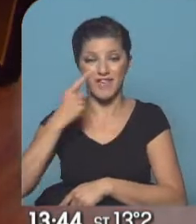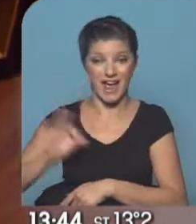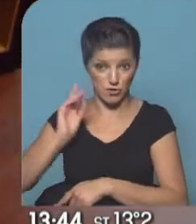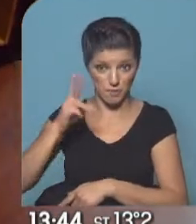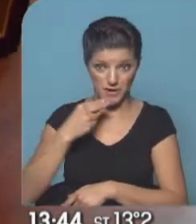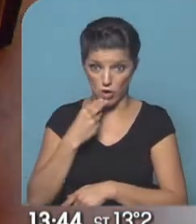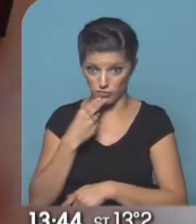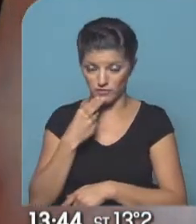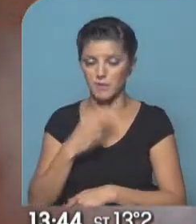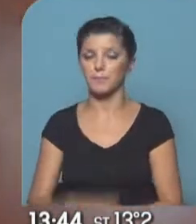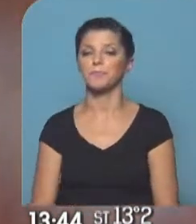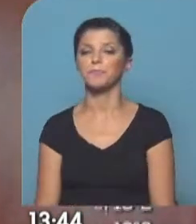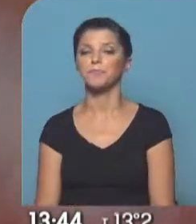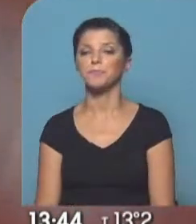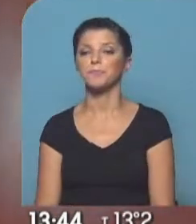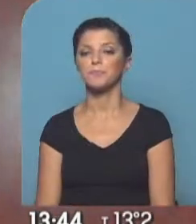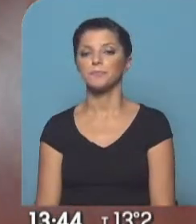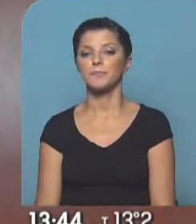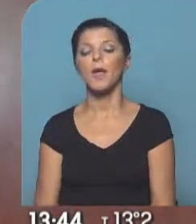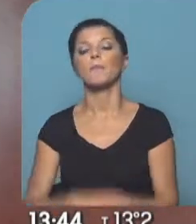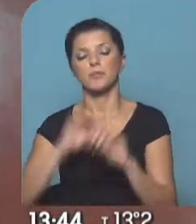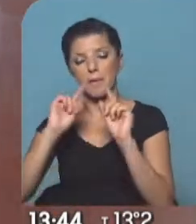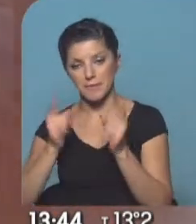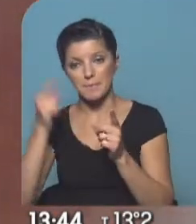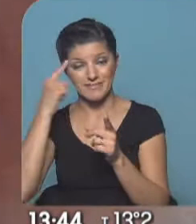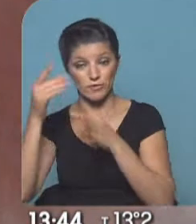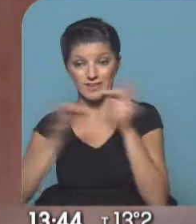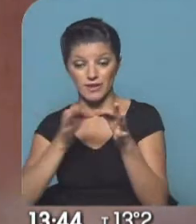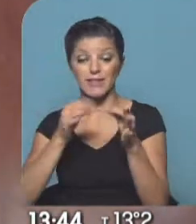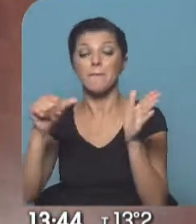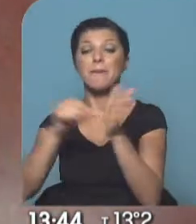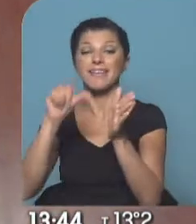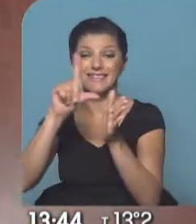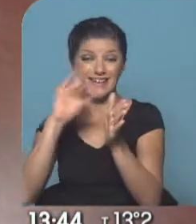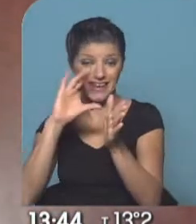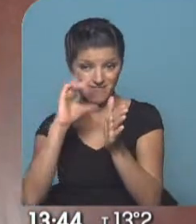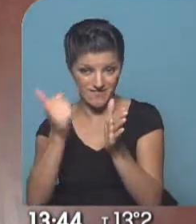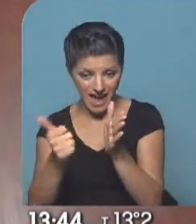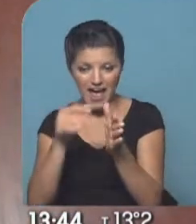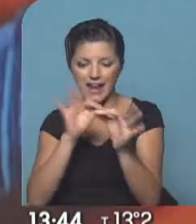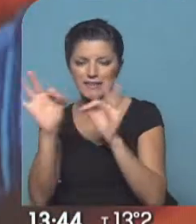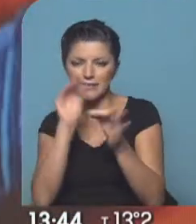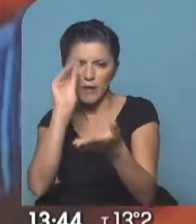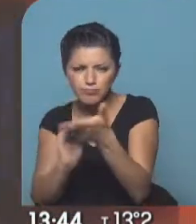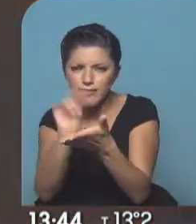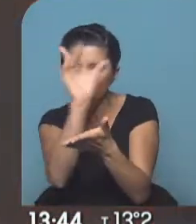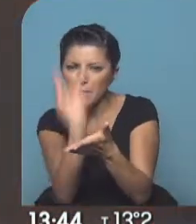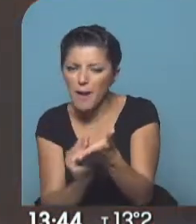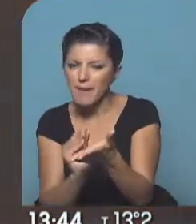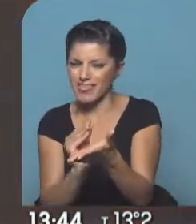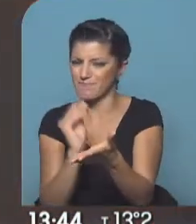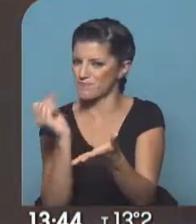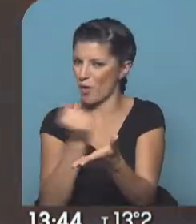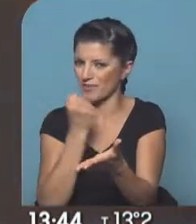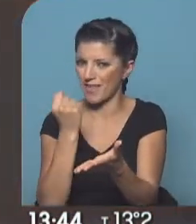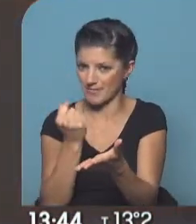Por otro lado, por una cuestión estratégica, Libia es un país ubicado estratégicamente, no solo